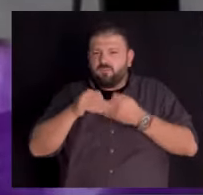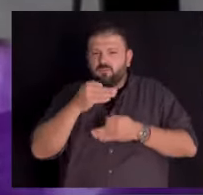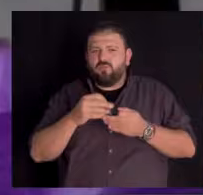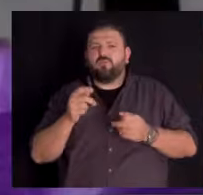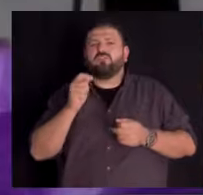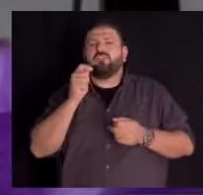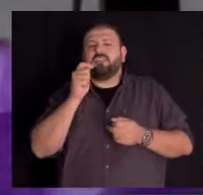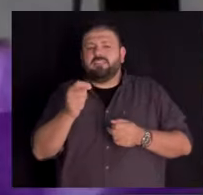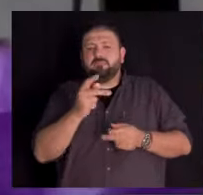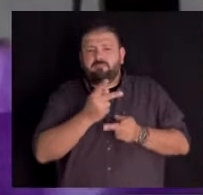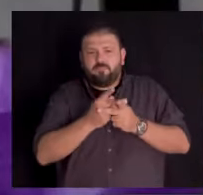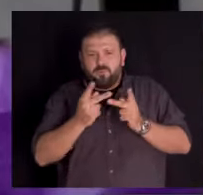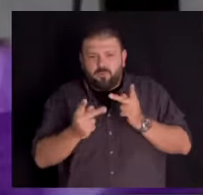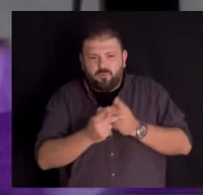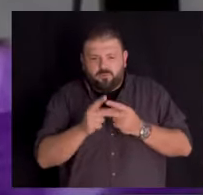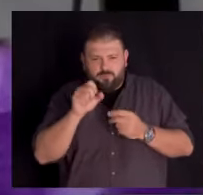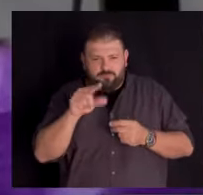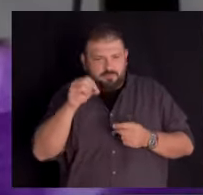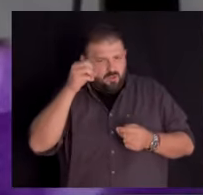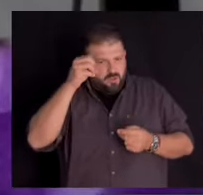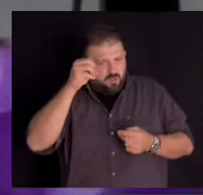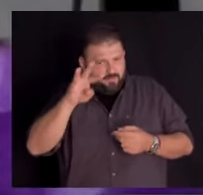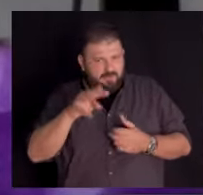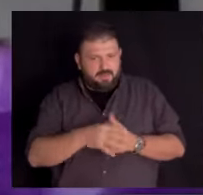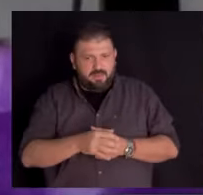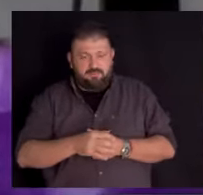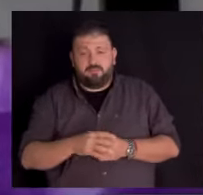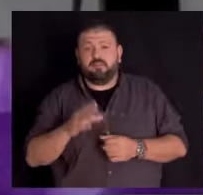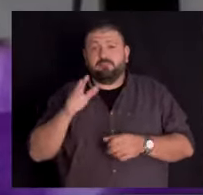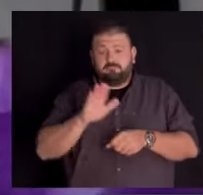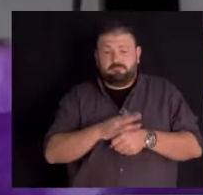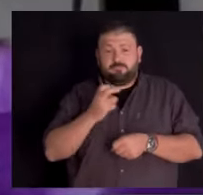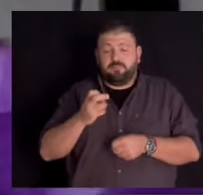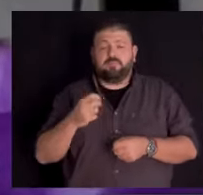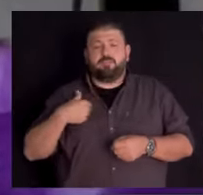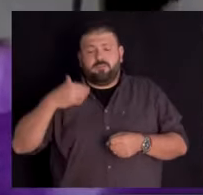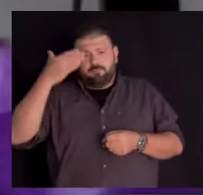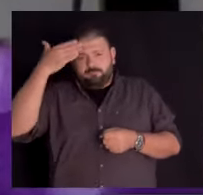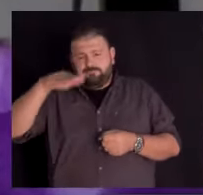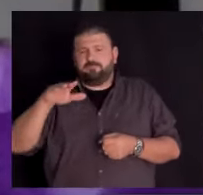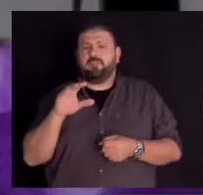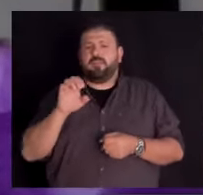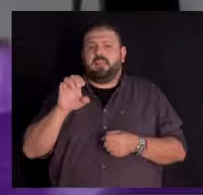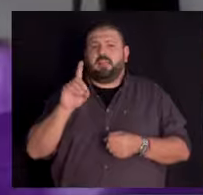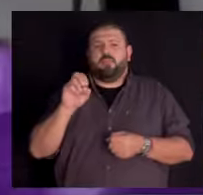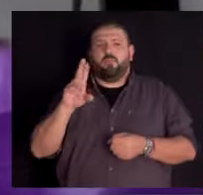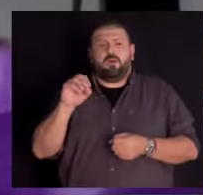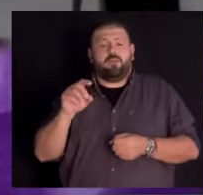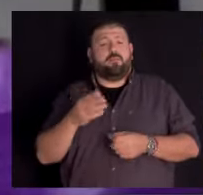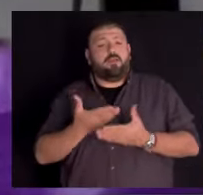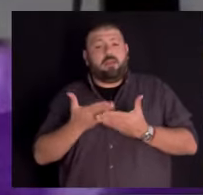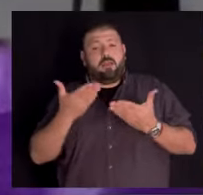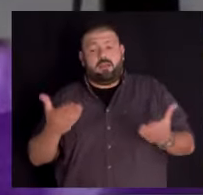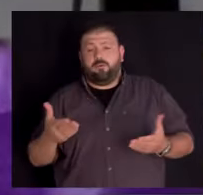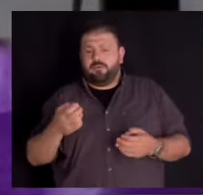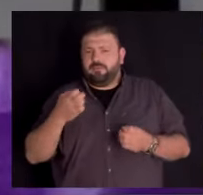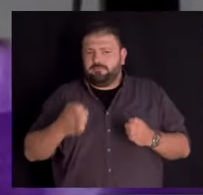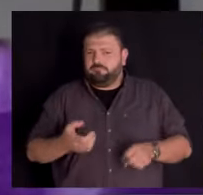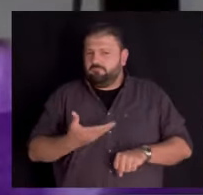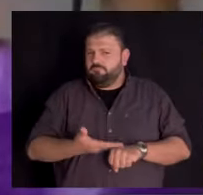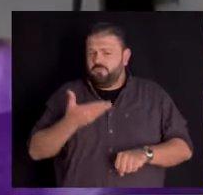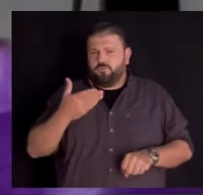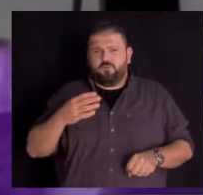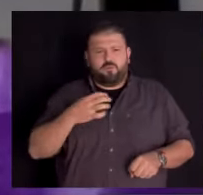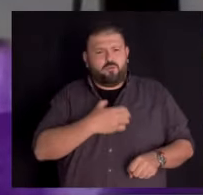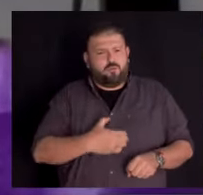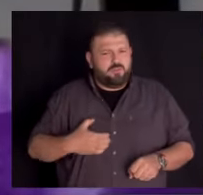tus productos OmniLife. Así es que, Eduardo, sé que vamos a estar súper contentos, al igual que Clau,